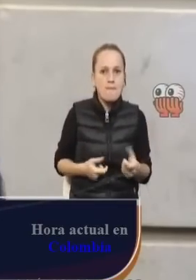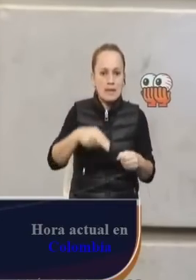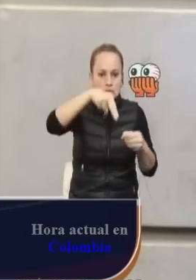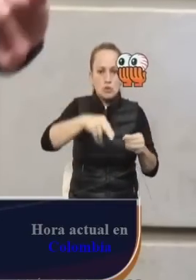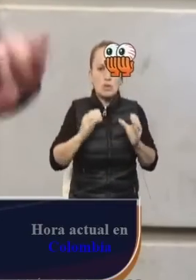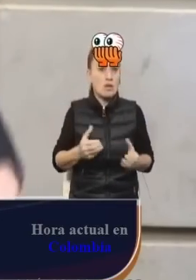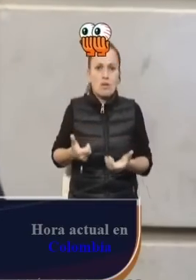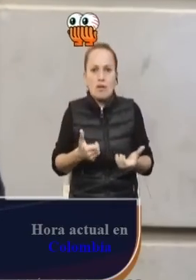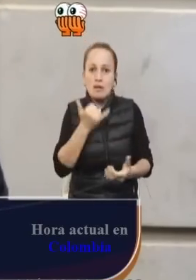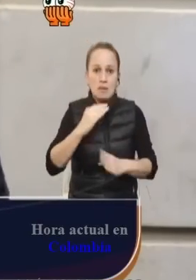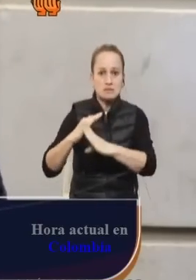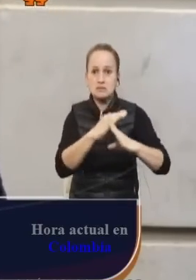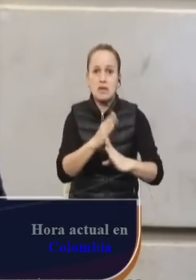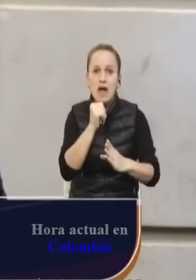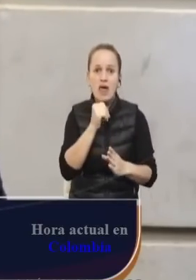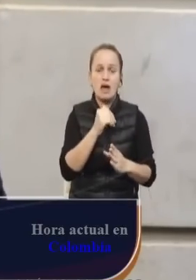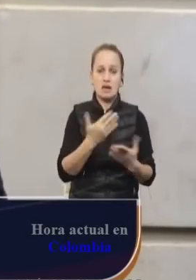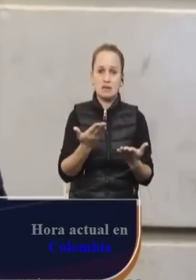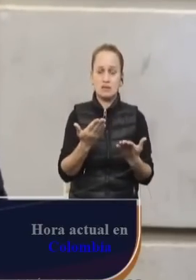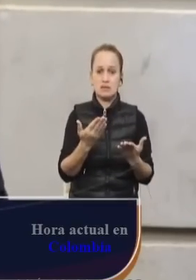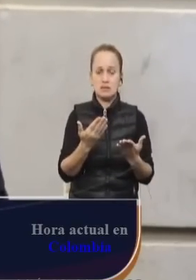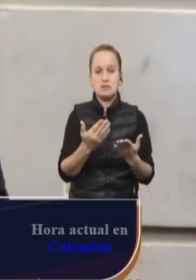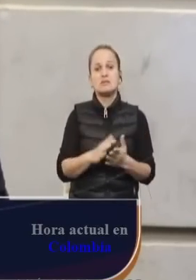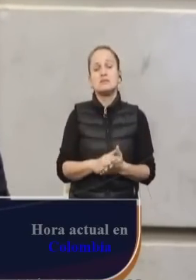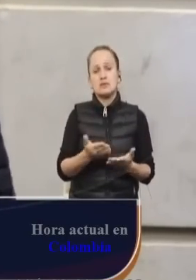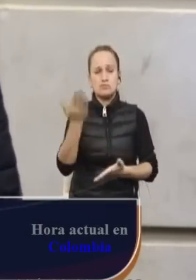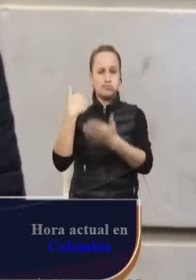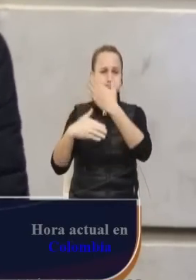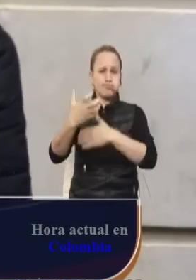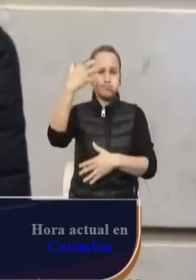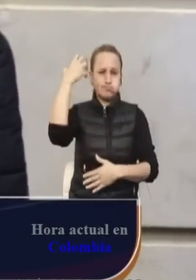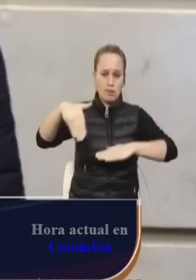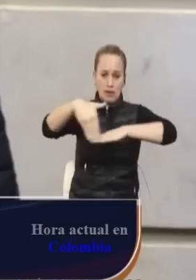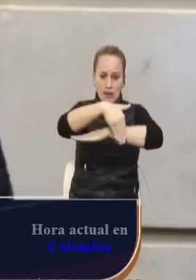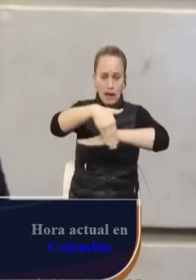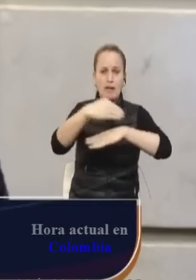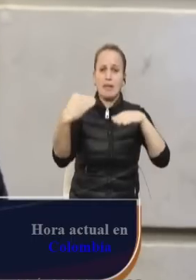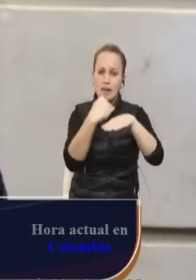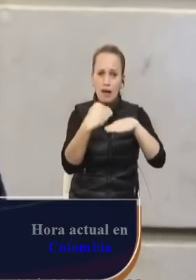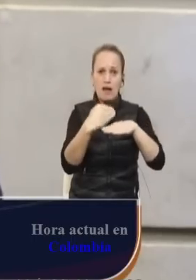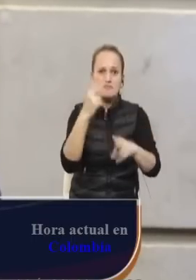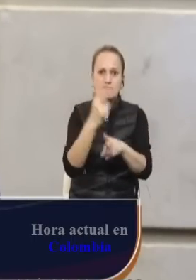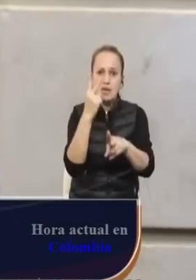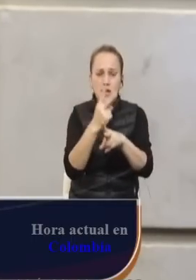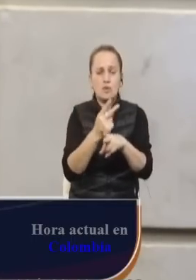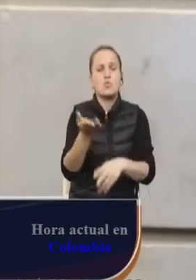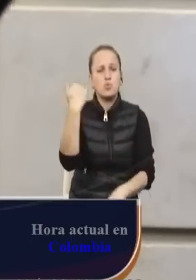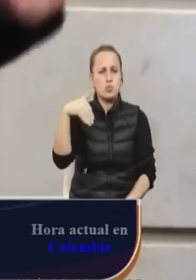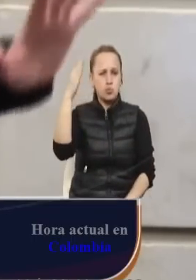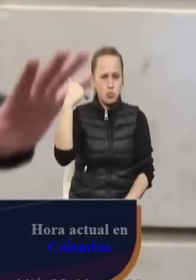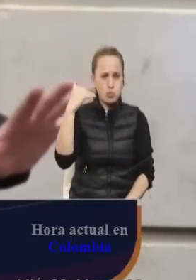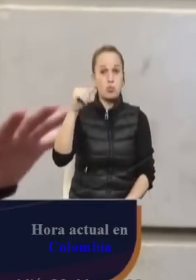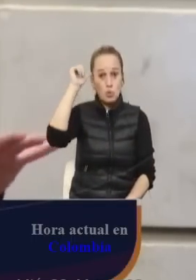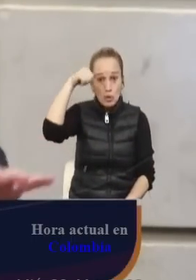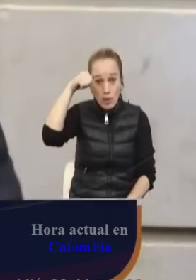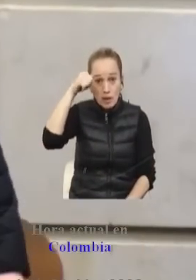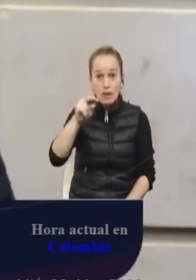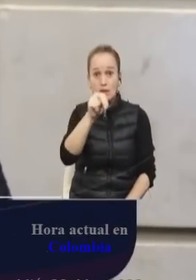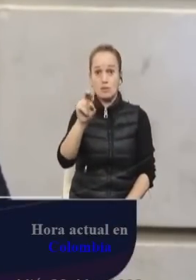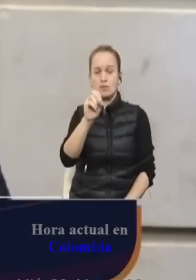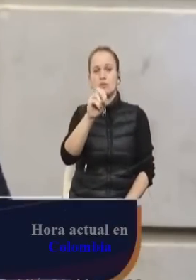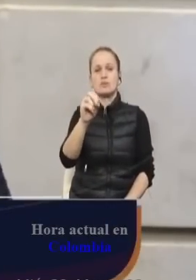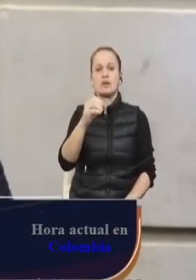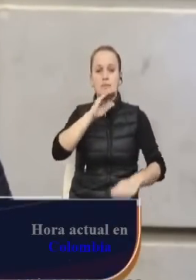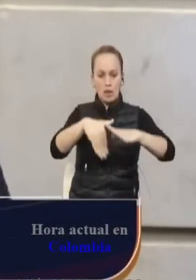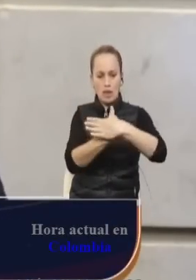ciudadanos porque se perdió la seguridad en las carreteras. Hacía mucho les duela nuestros símbolos patrios. Hacía muchos hoy les moleste